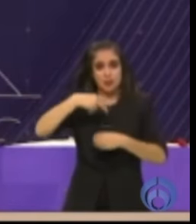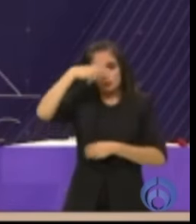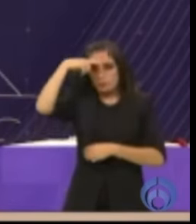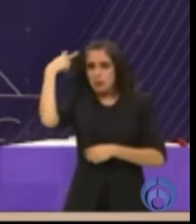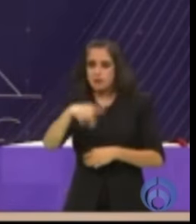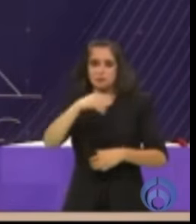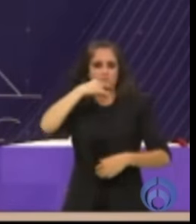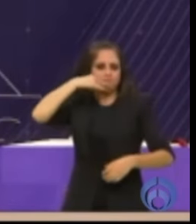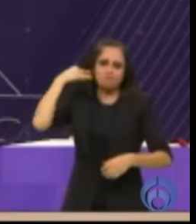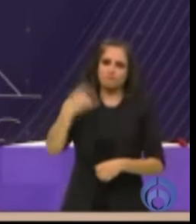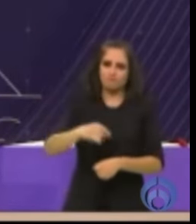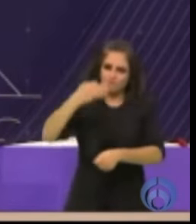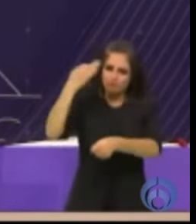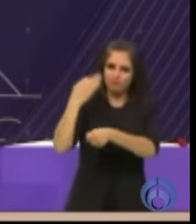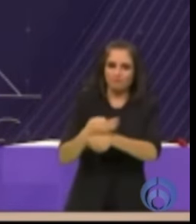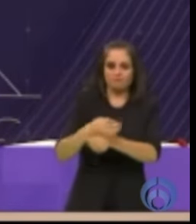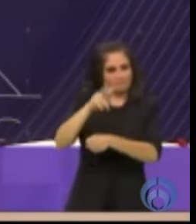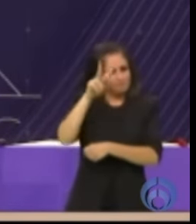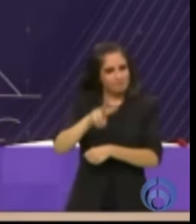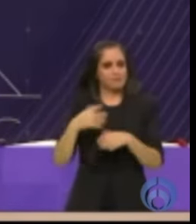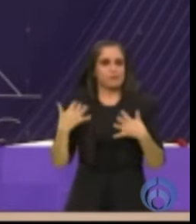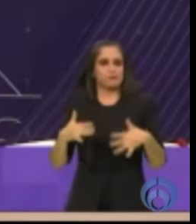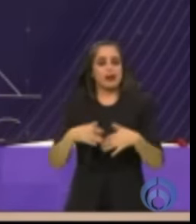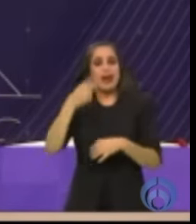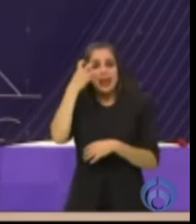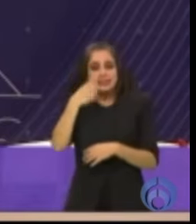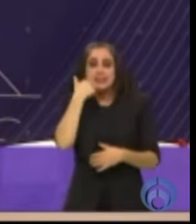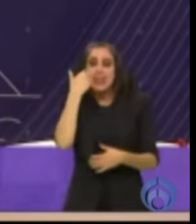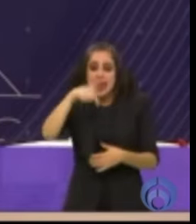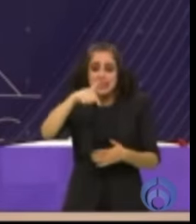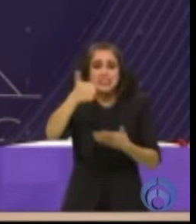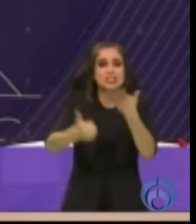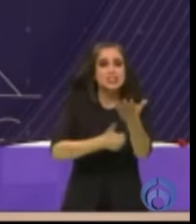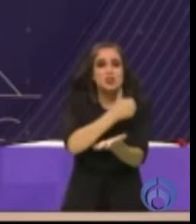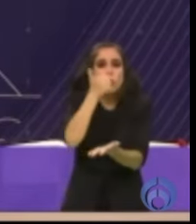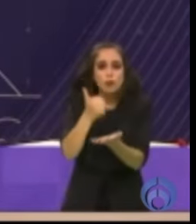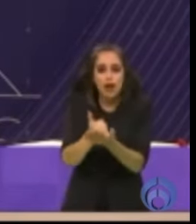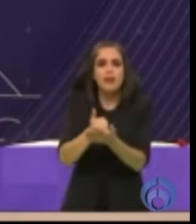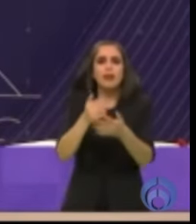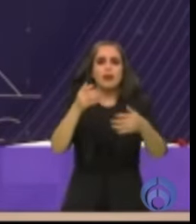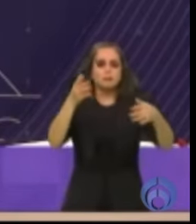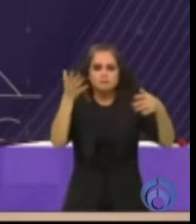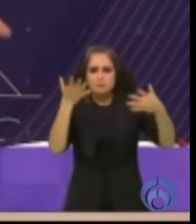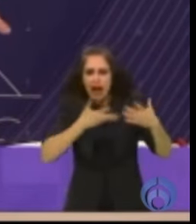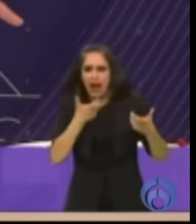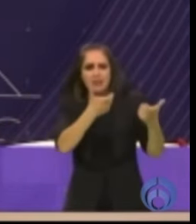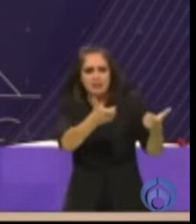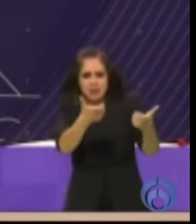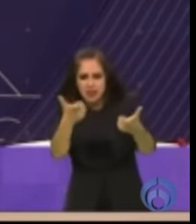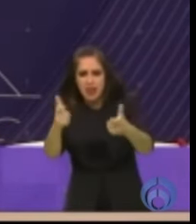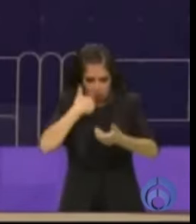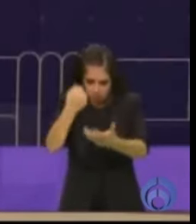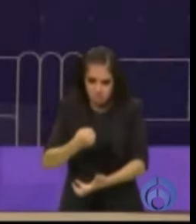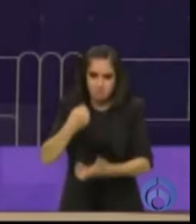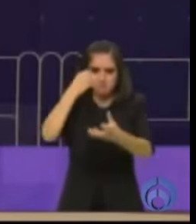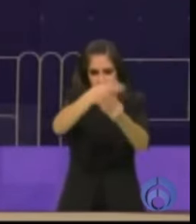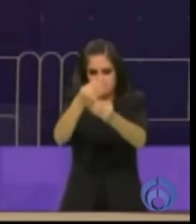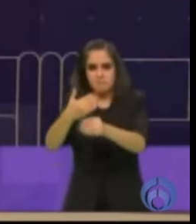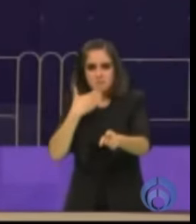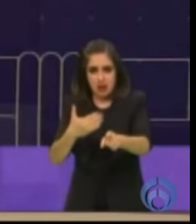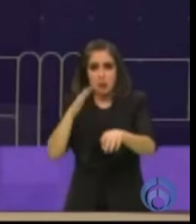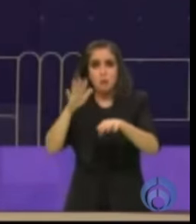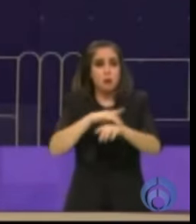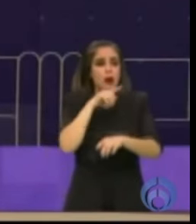ya lo tienes, vota por la continuidad. Si crees que no lo tienes, vota por Taboada. Creo que eso está sobre la mesa. Y el segundo tema